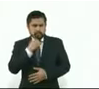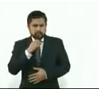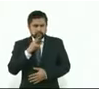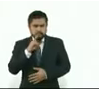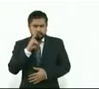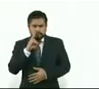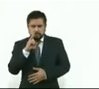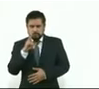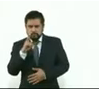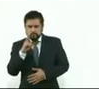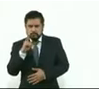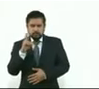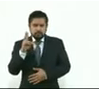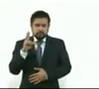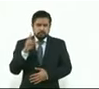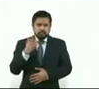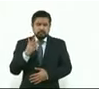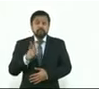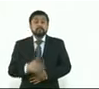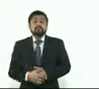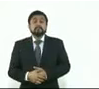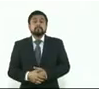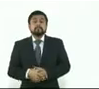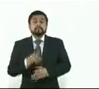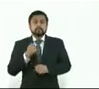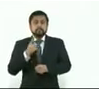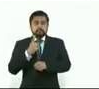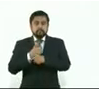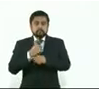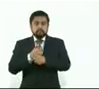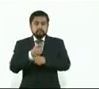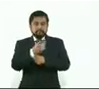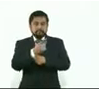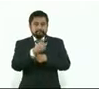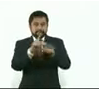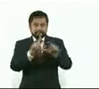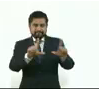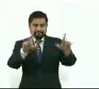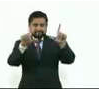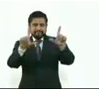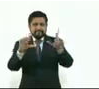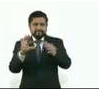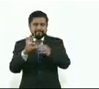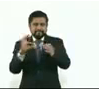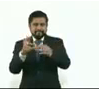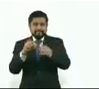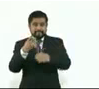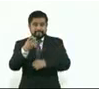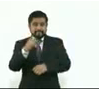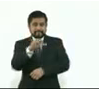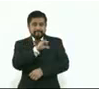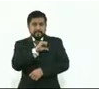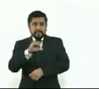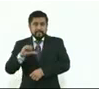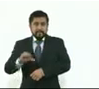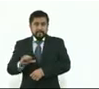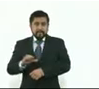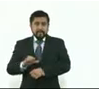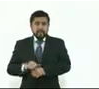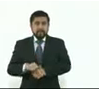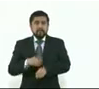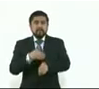Bueno, la primera lámina que queremos comentarles rápidamente es que esta alcaldía se encuentra en el lugar número 12 por